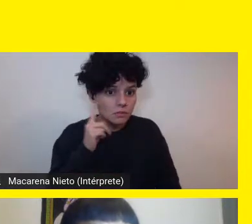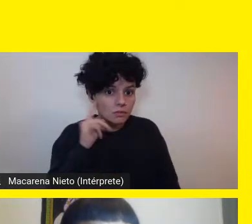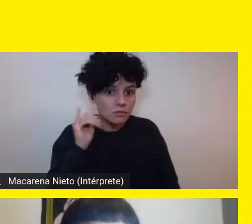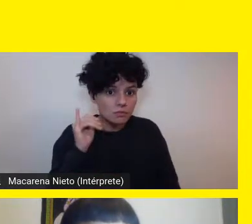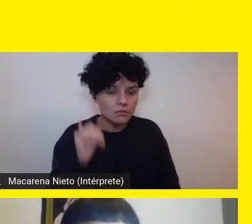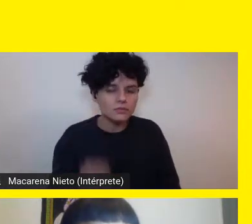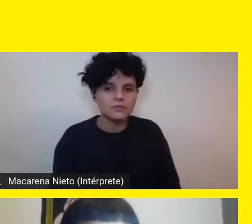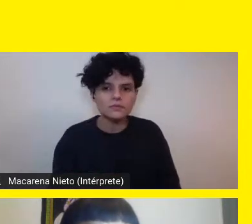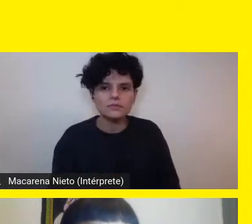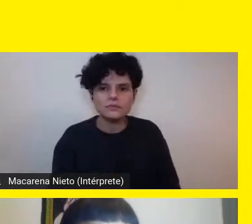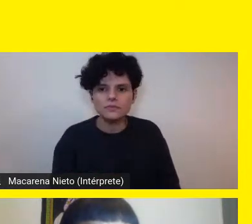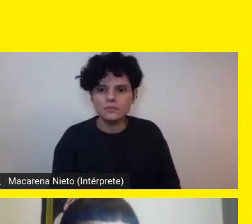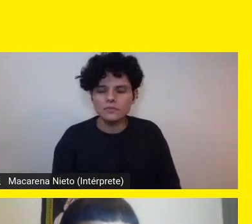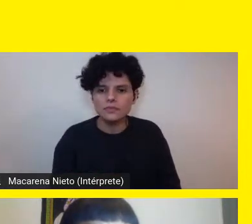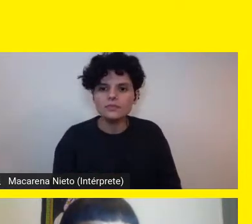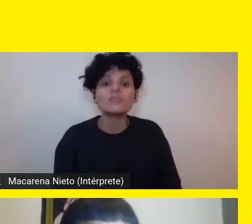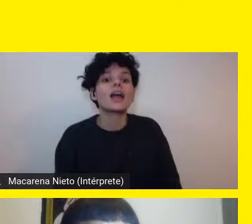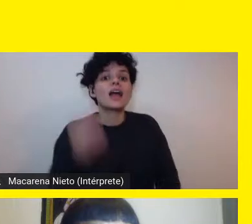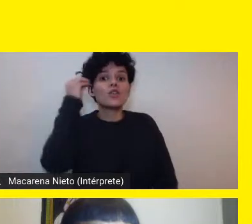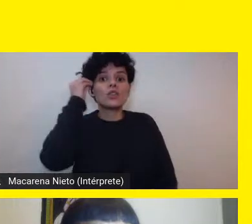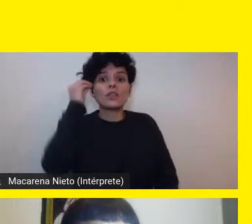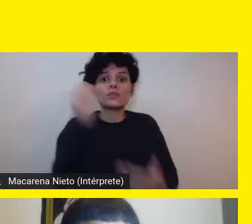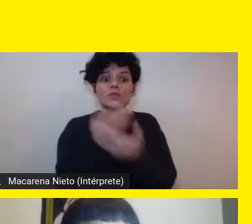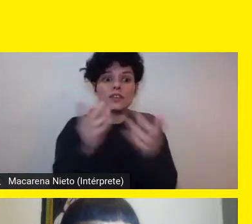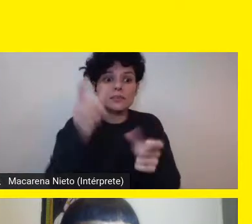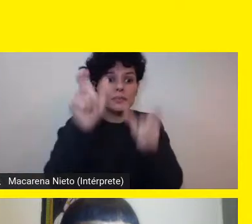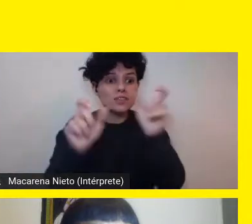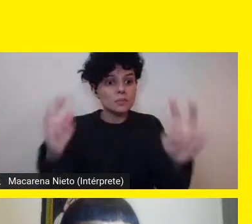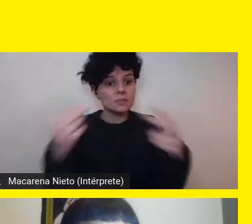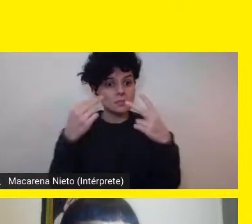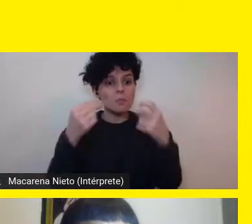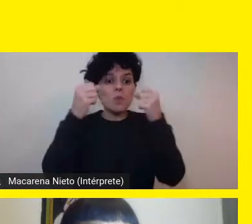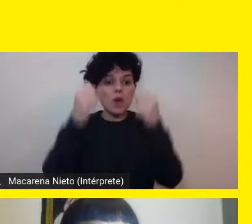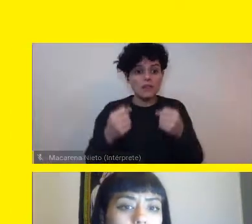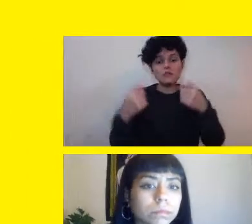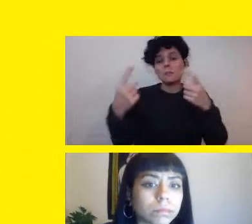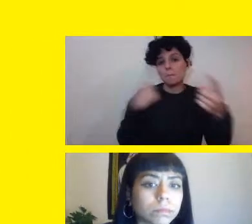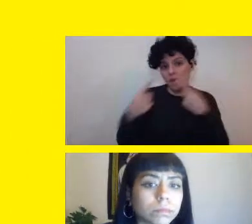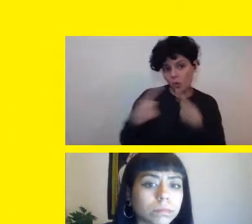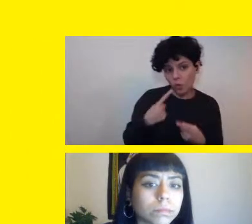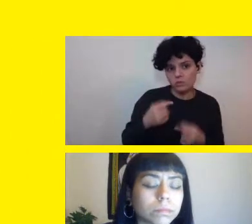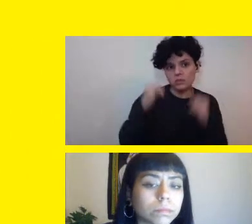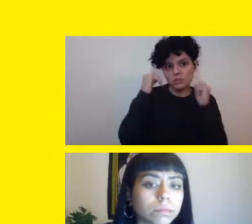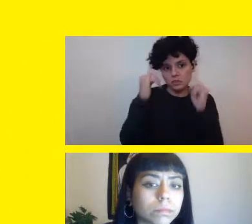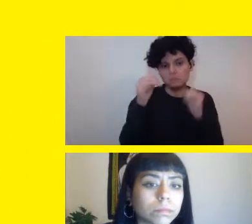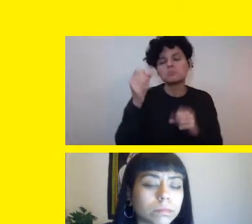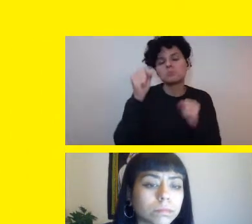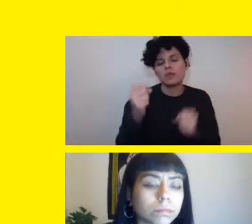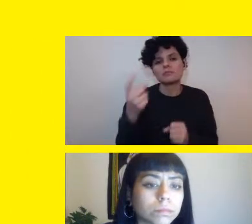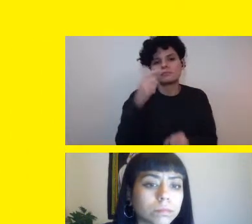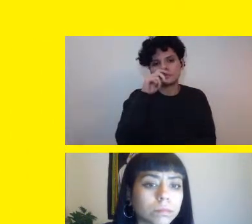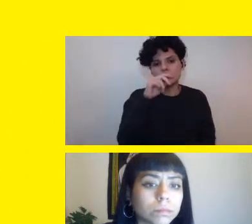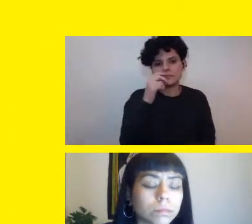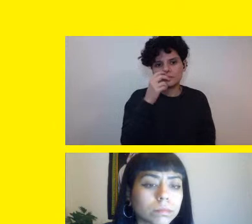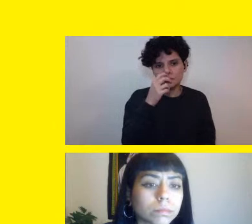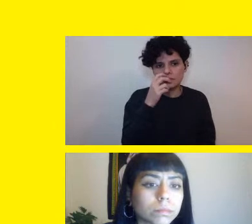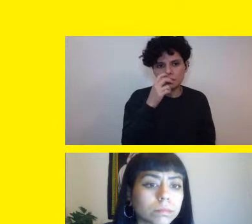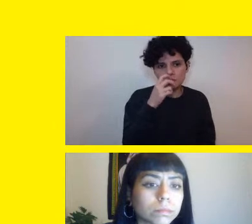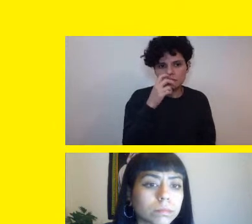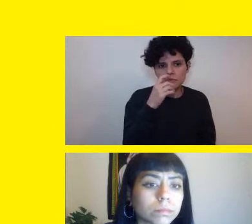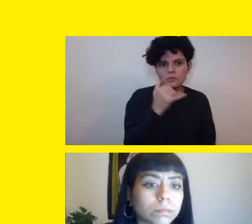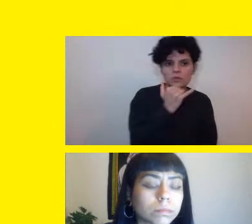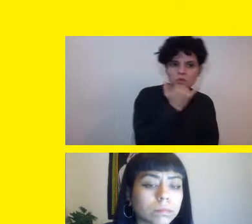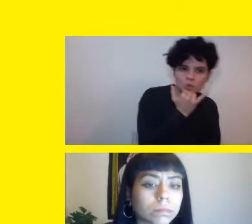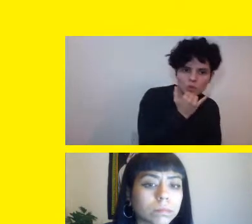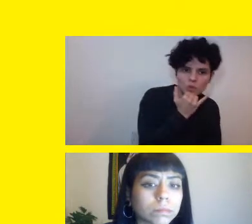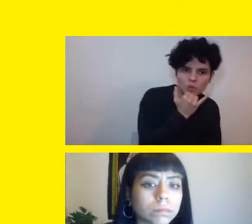Quiero recordarles a las personas que nos están acompañando que pueden hacer preguntas a través de las plataformas en que estén.